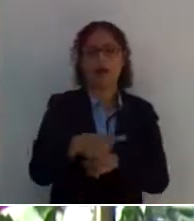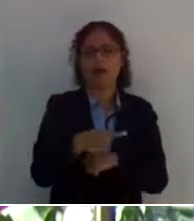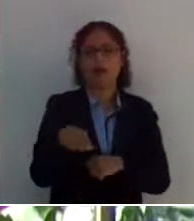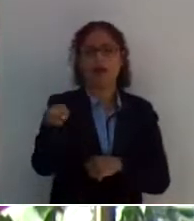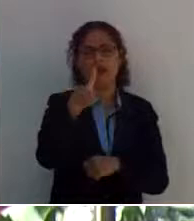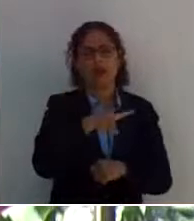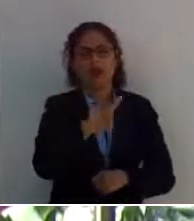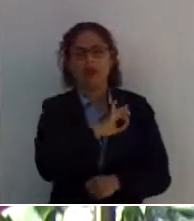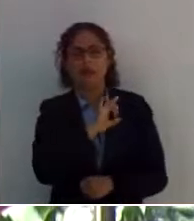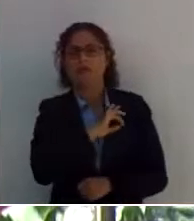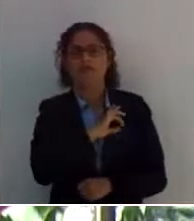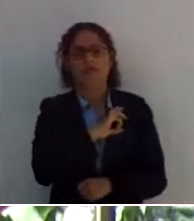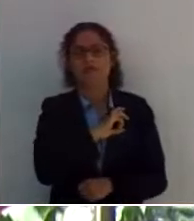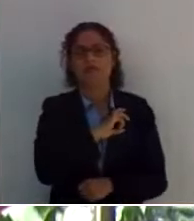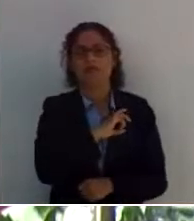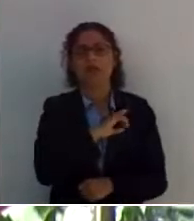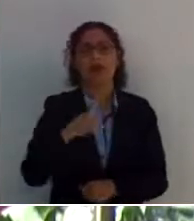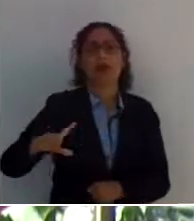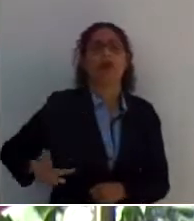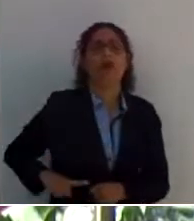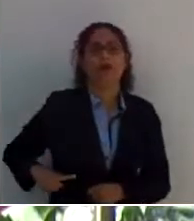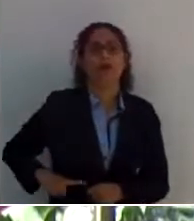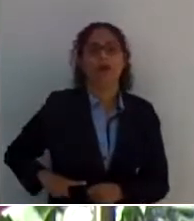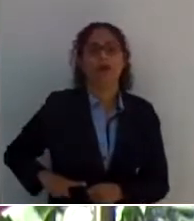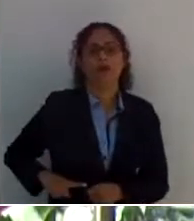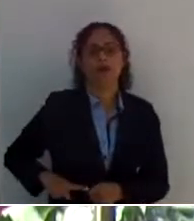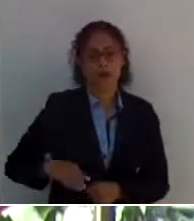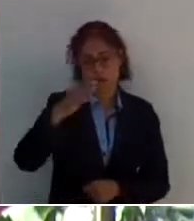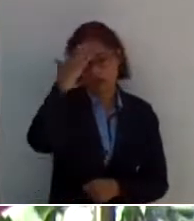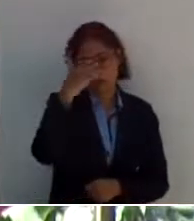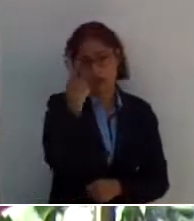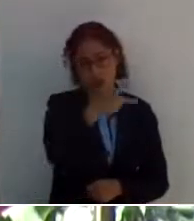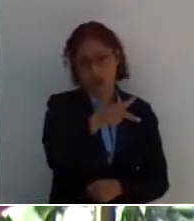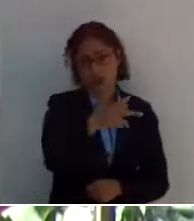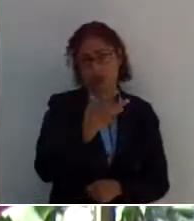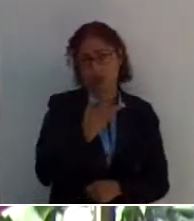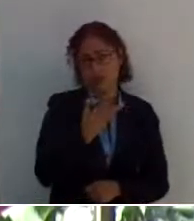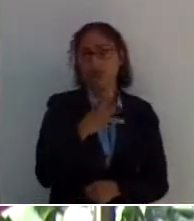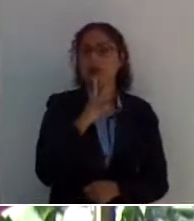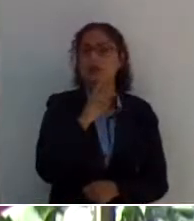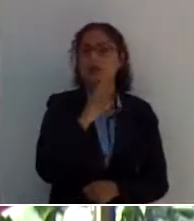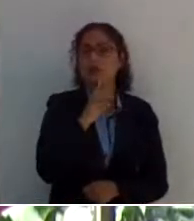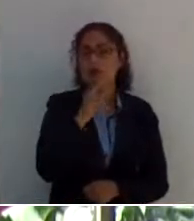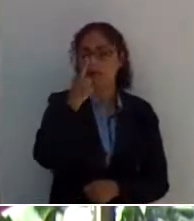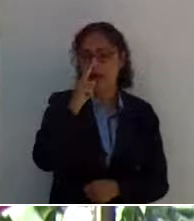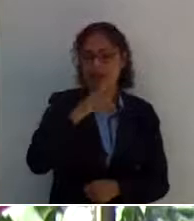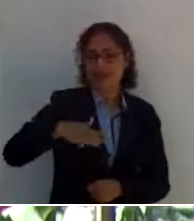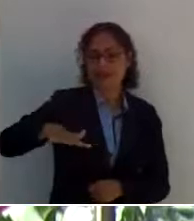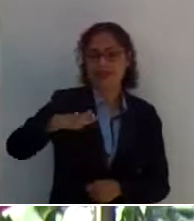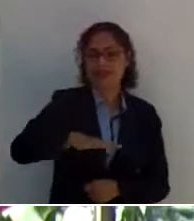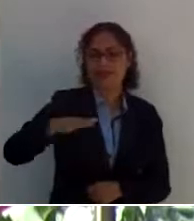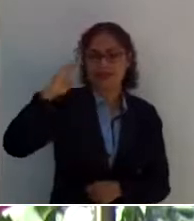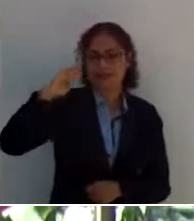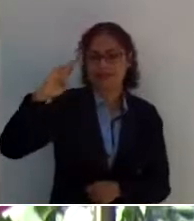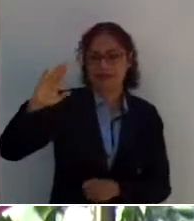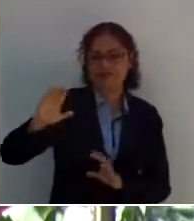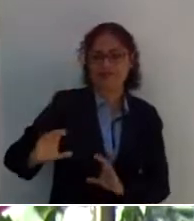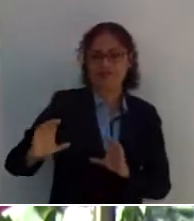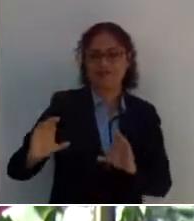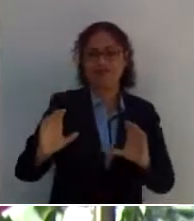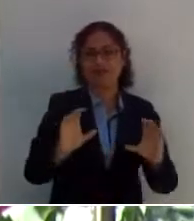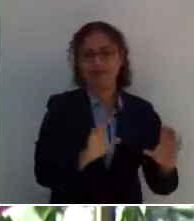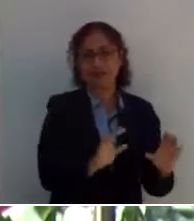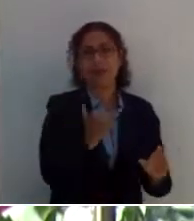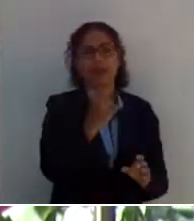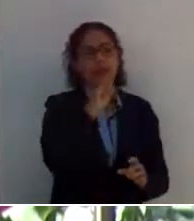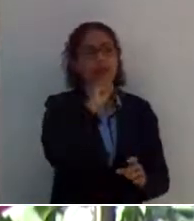rajan. Gobernador, sé de tu preocupación por la seguridad que nos has manifestado en todos los encuentros